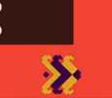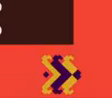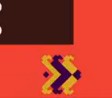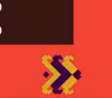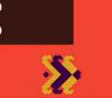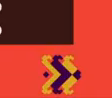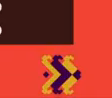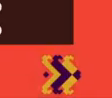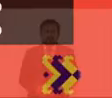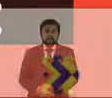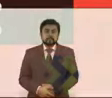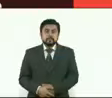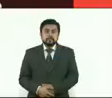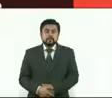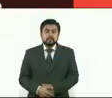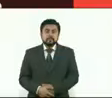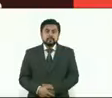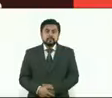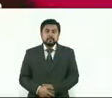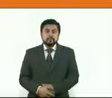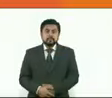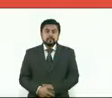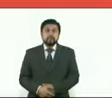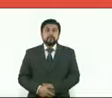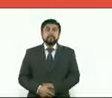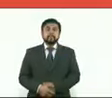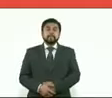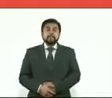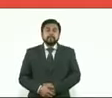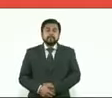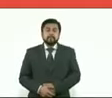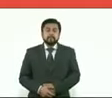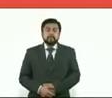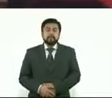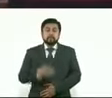Y fomento al empleo de la Ciudad de México. Muchas gracias y bienvenido.